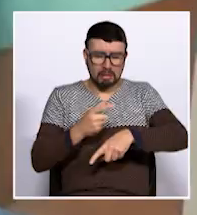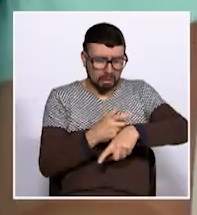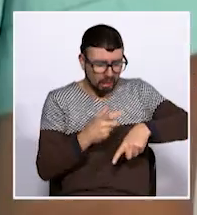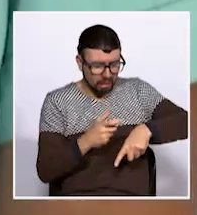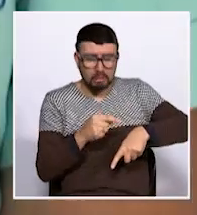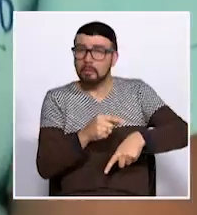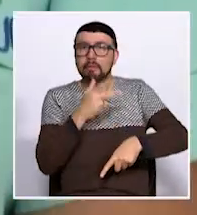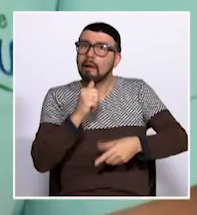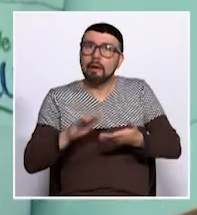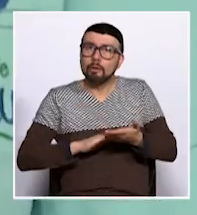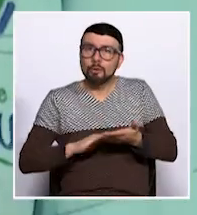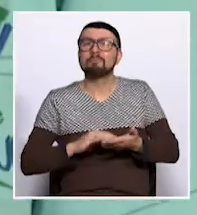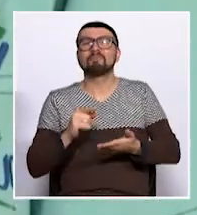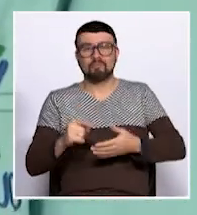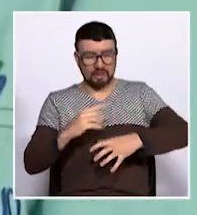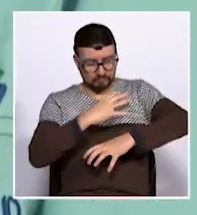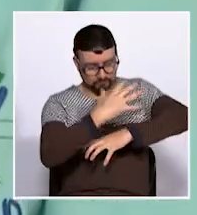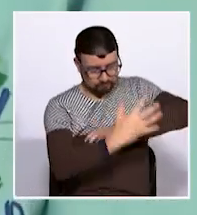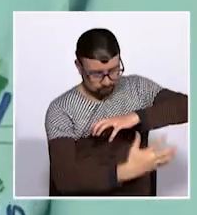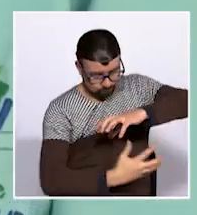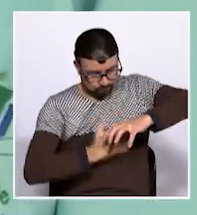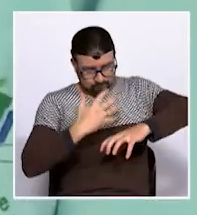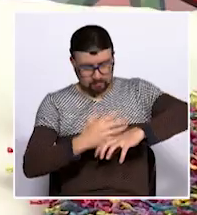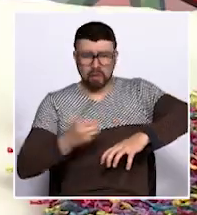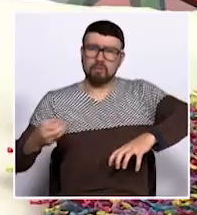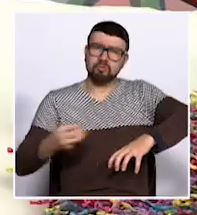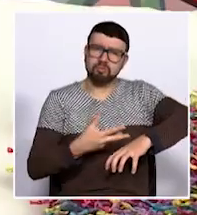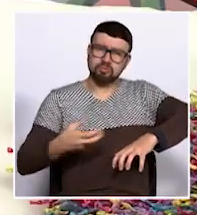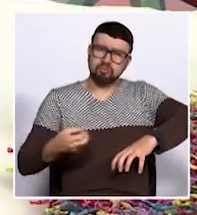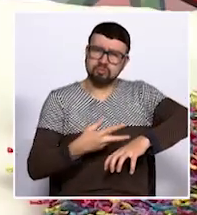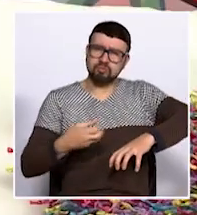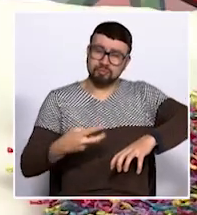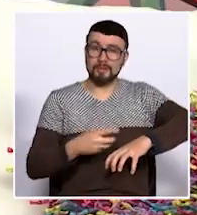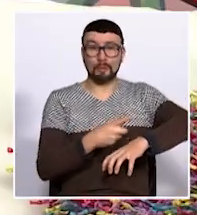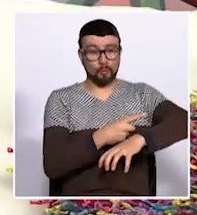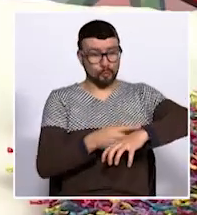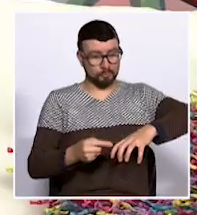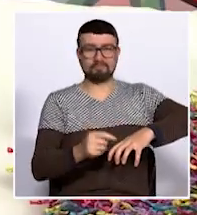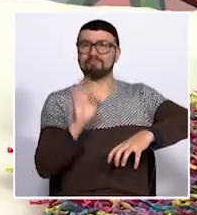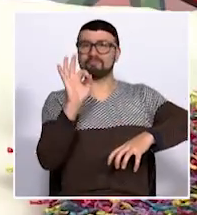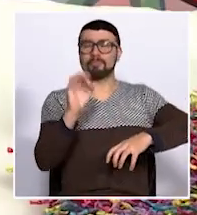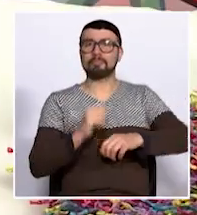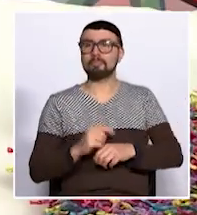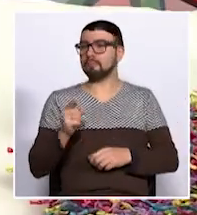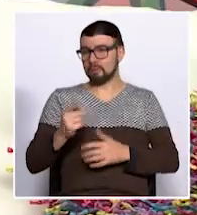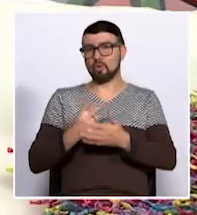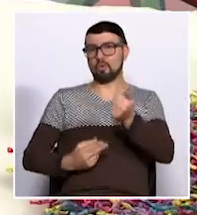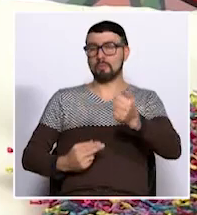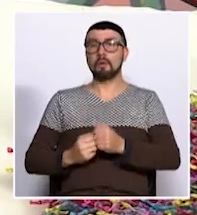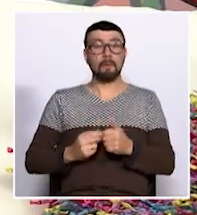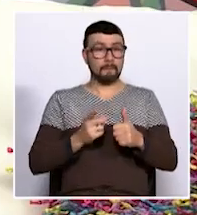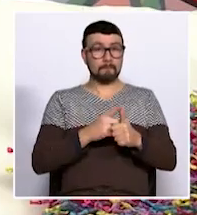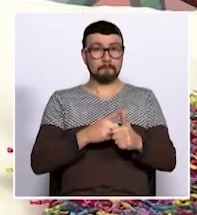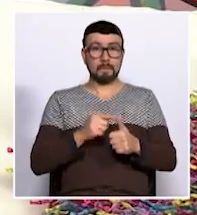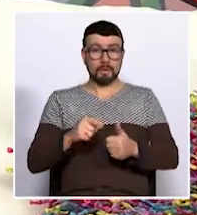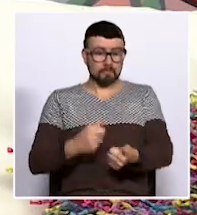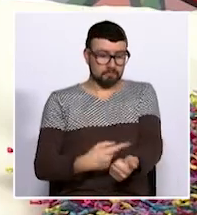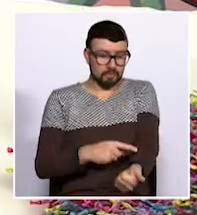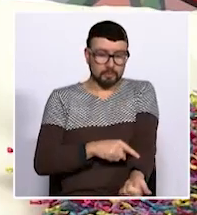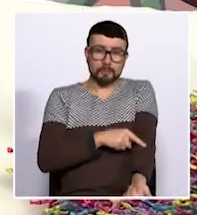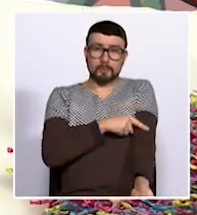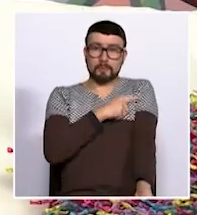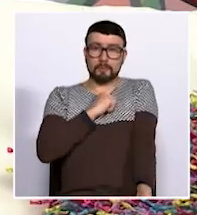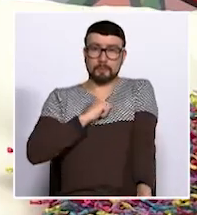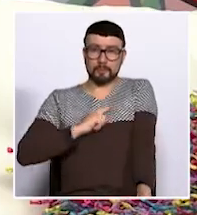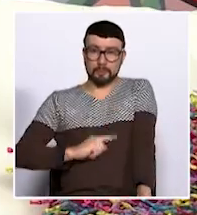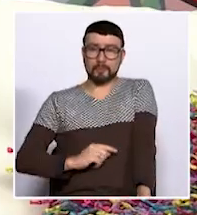cerrar, hemos tenido muy buenos resultados. Ahí combinamos las dos. Nos ha ido muy bien con la quelación y hacemos